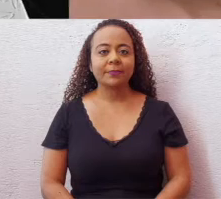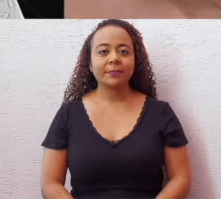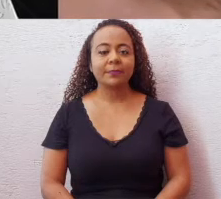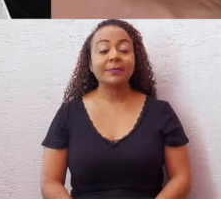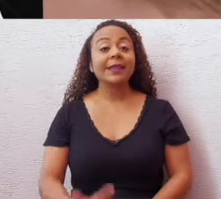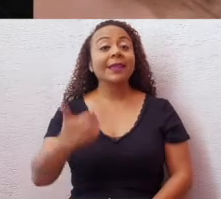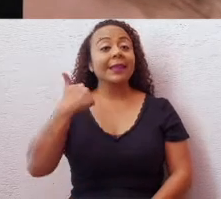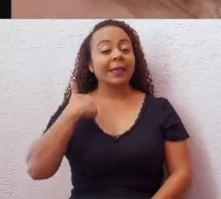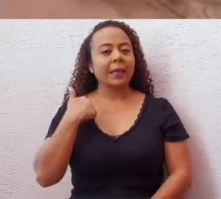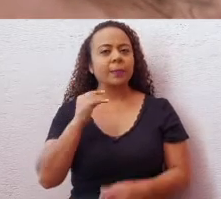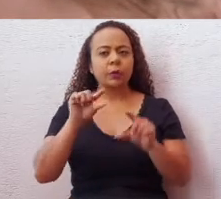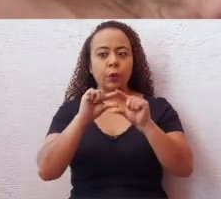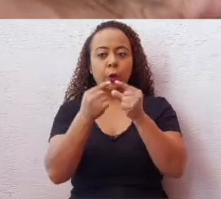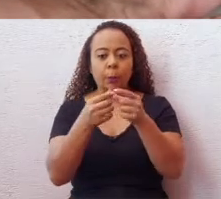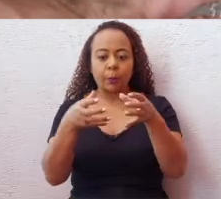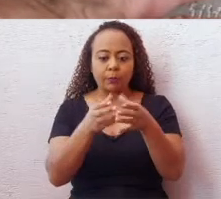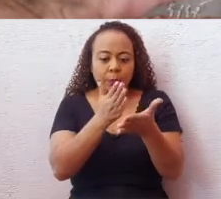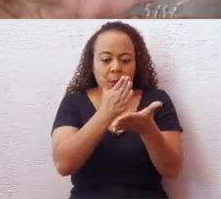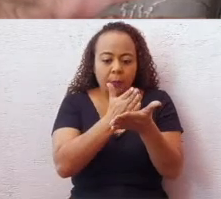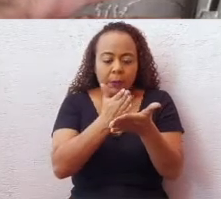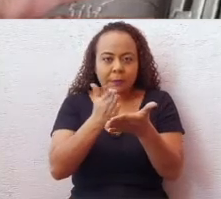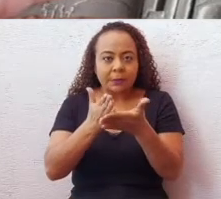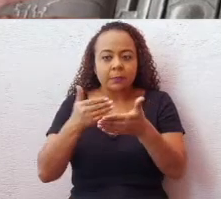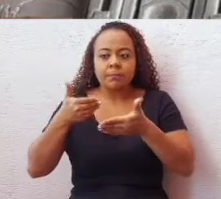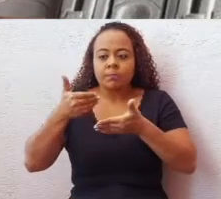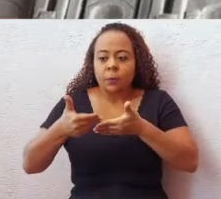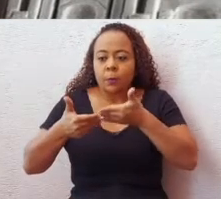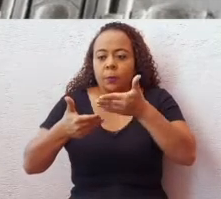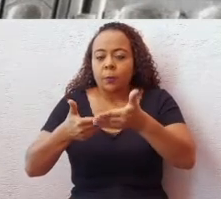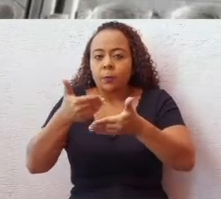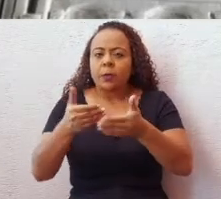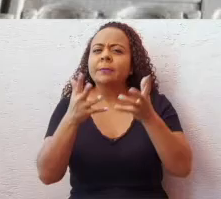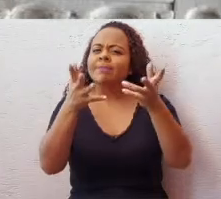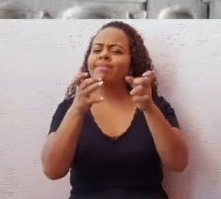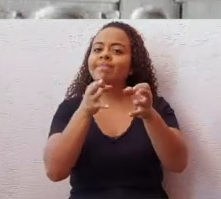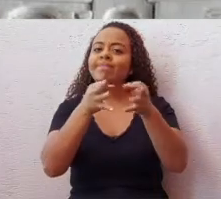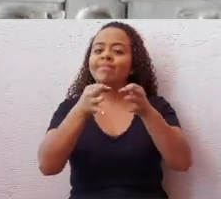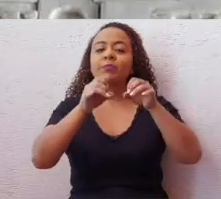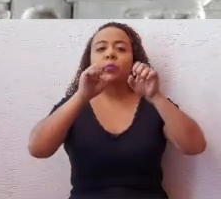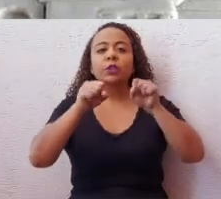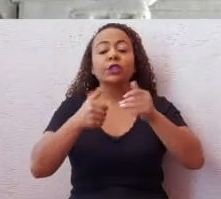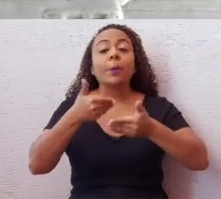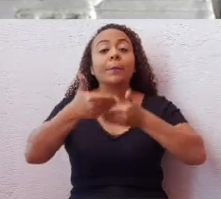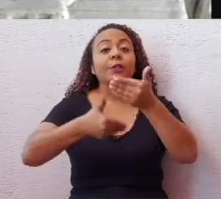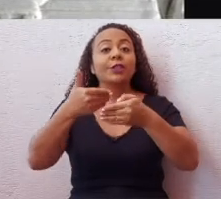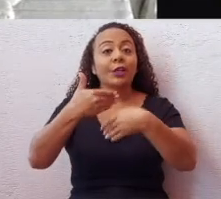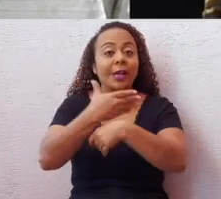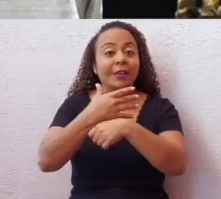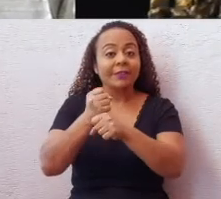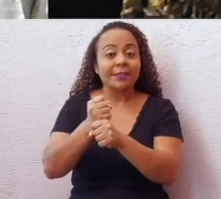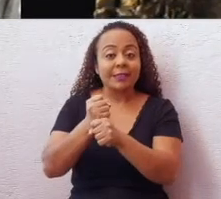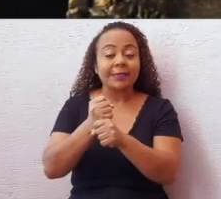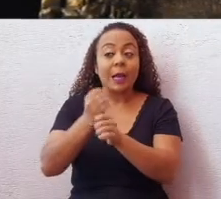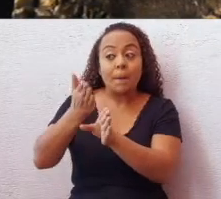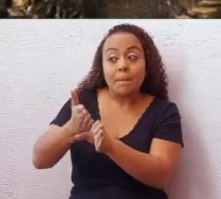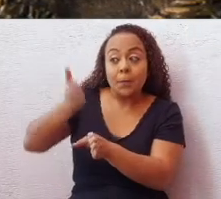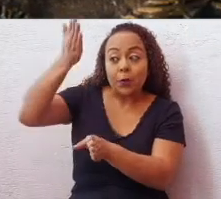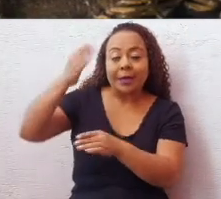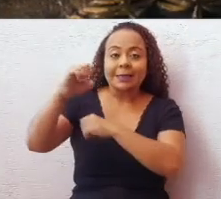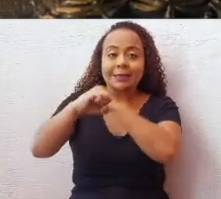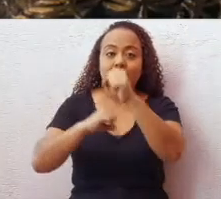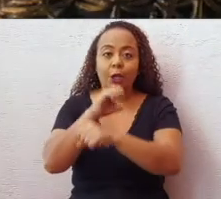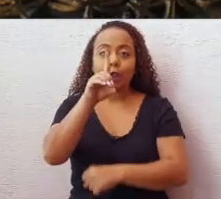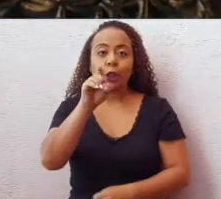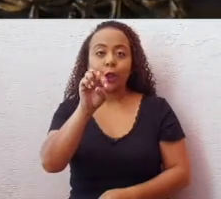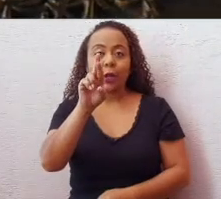Contamos con un conjunto de fragmentos cuya secuencia pretende explicar el posible proceso de elaboración del mural del